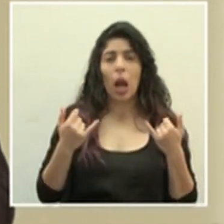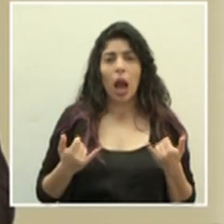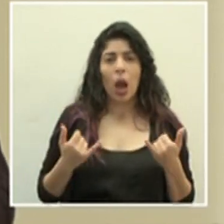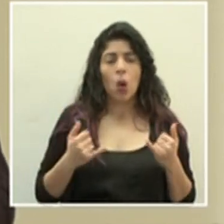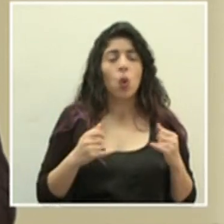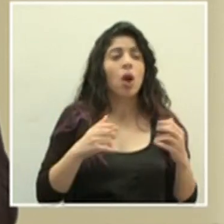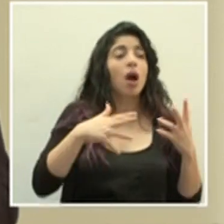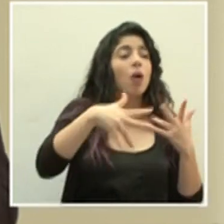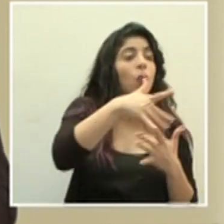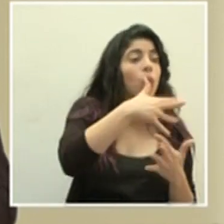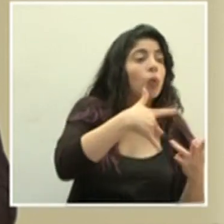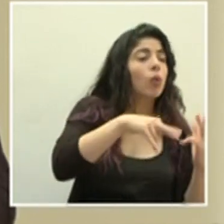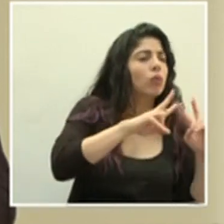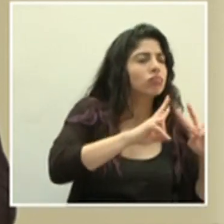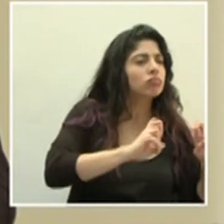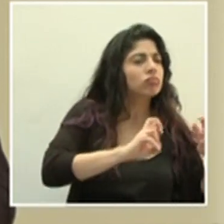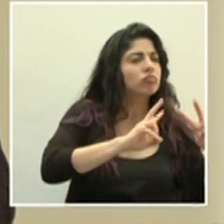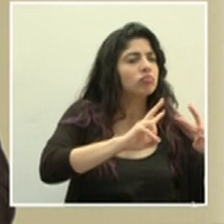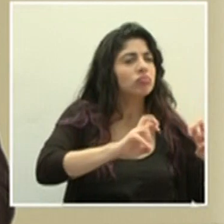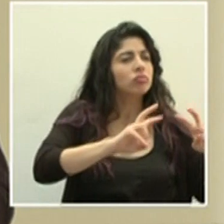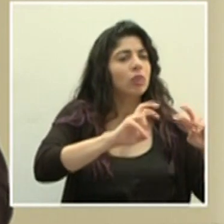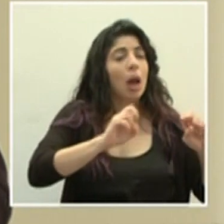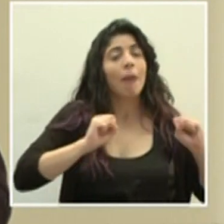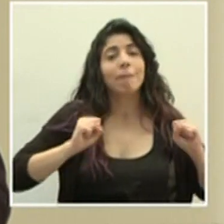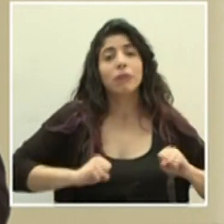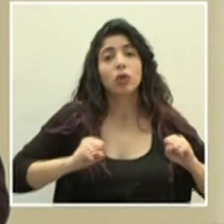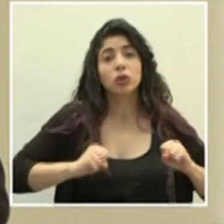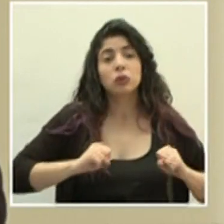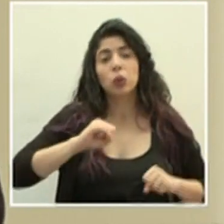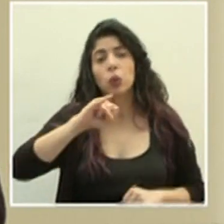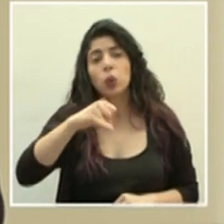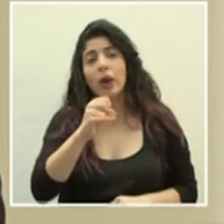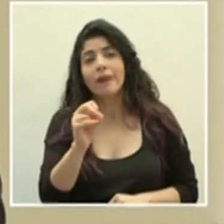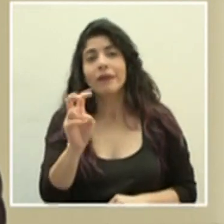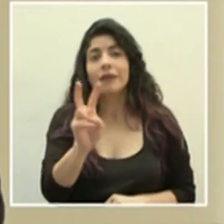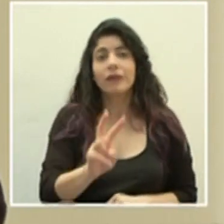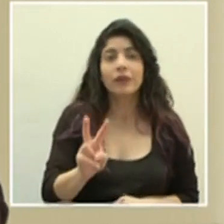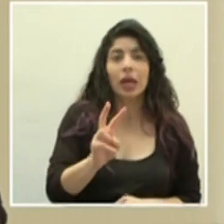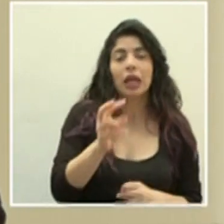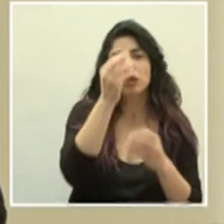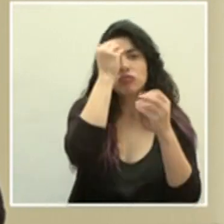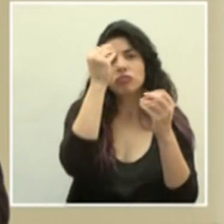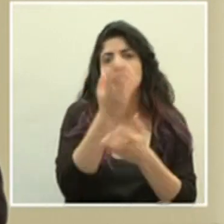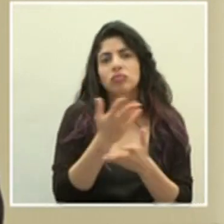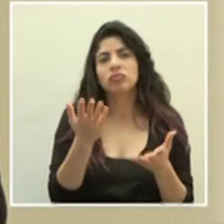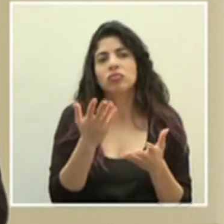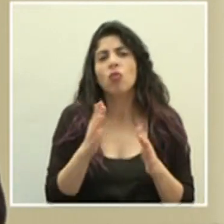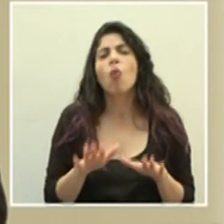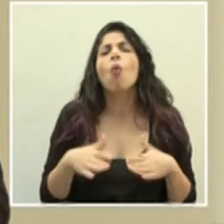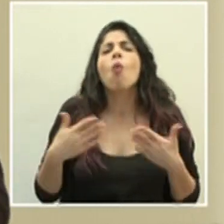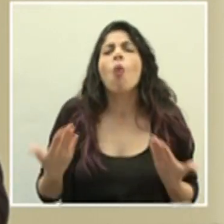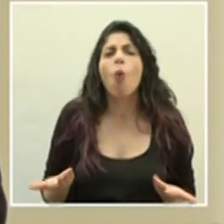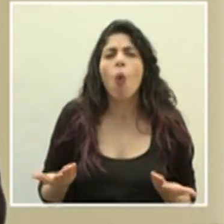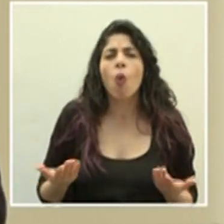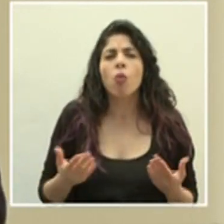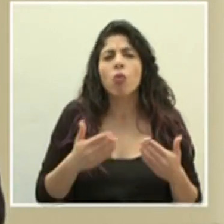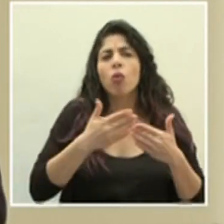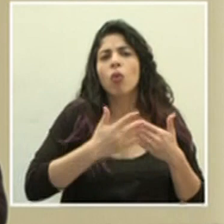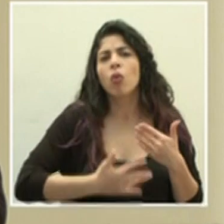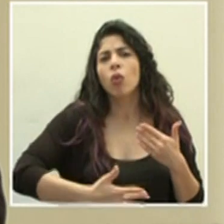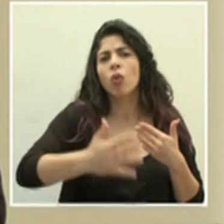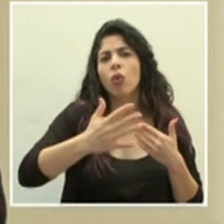el comportamiento y posiblemente ya sea jueves o viernes que vamos a anunciar cómo se va a mantener esa dinámica